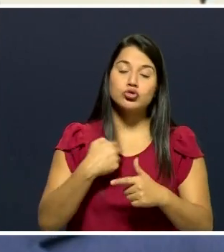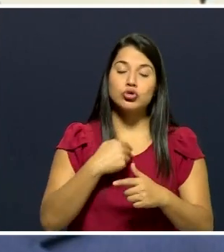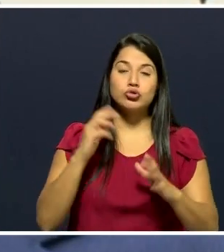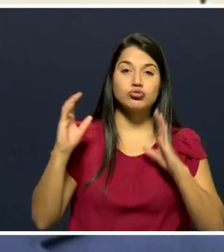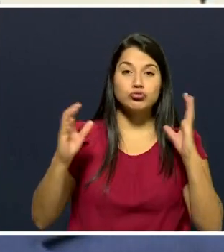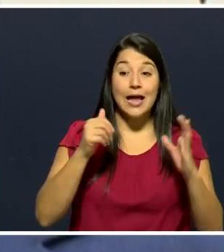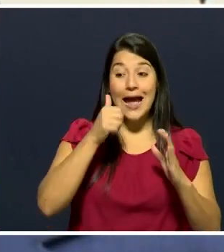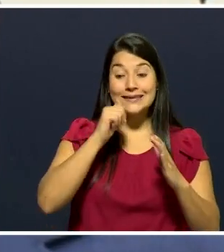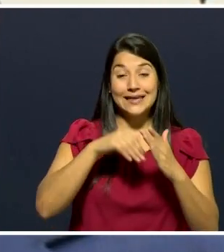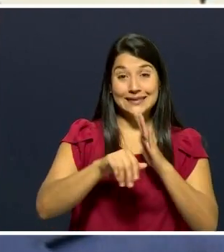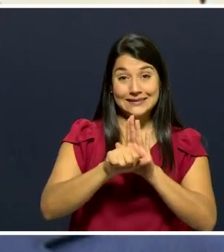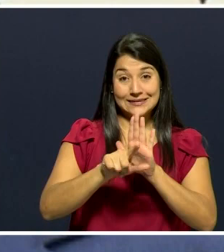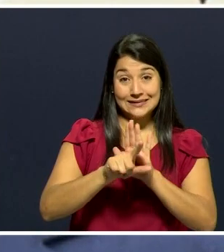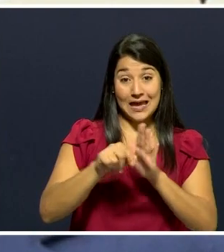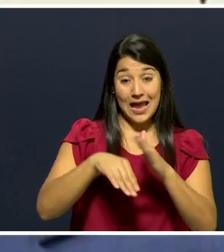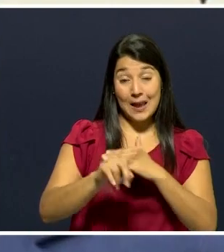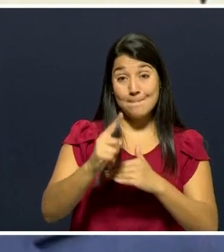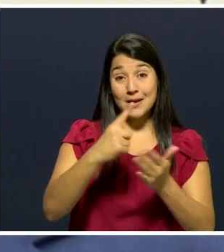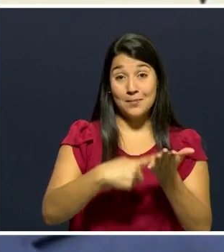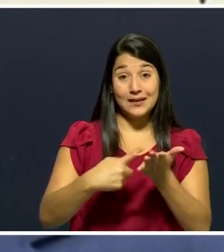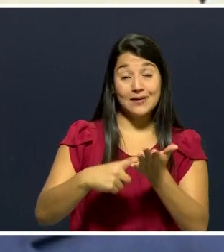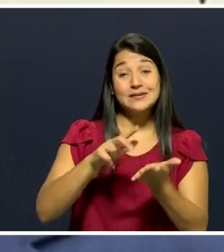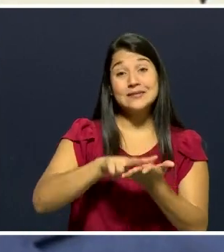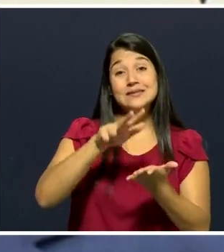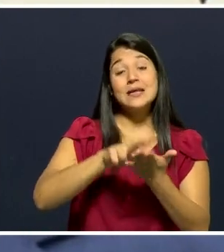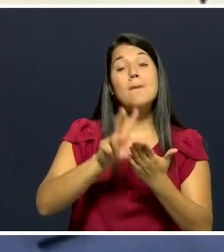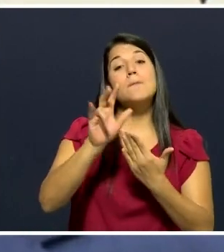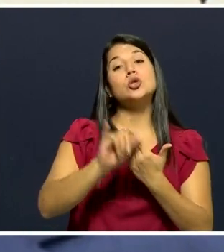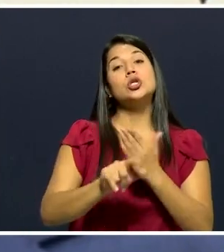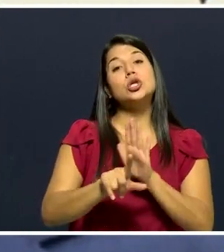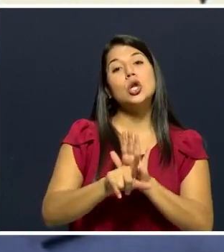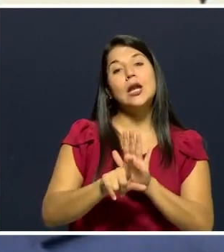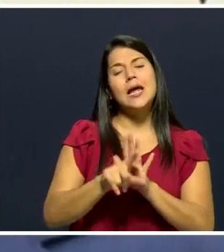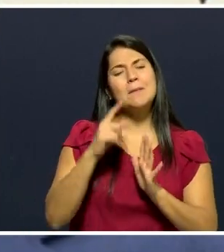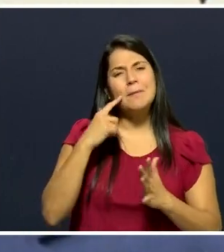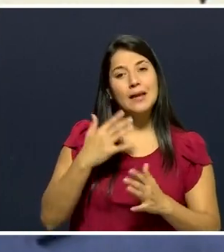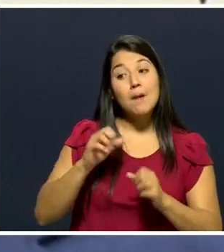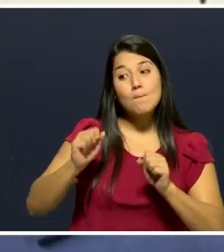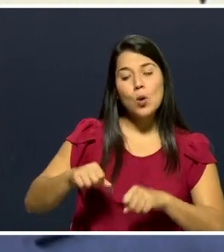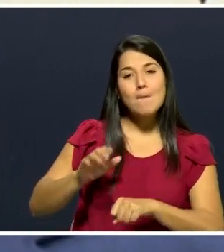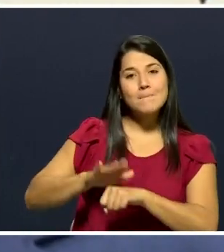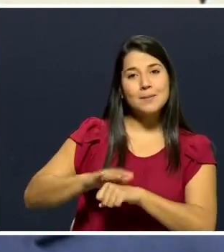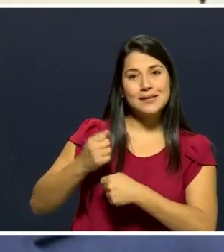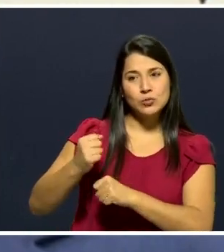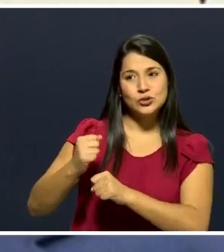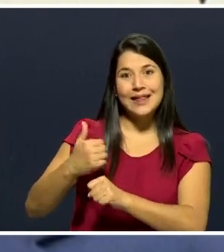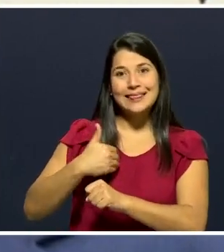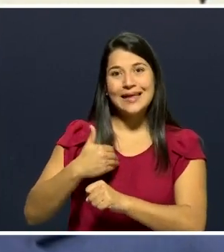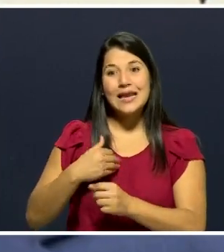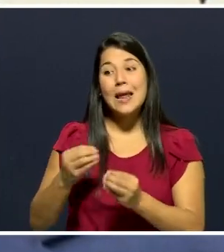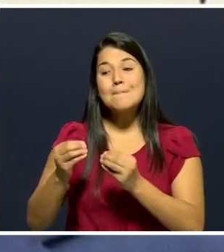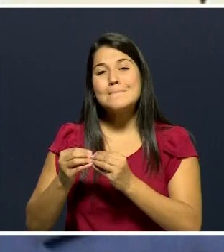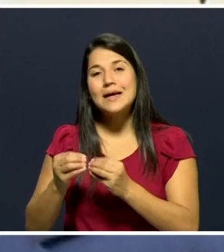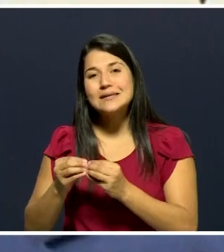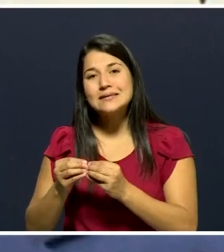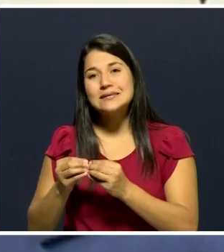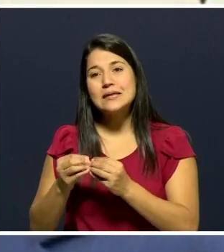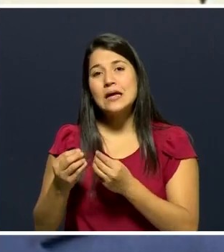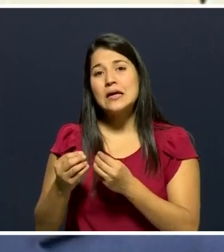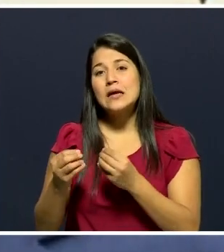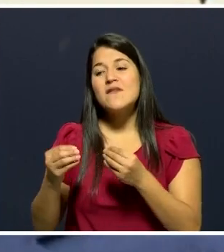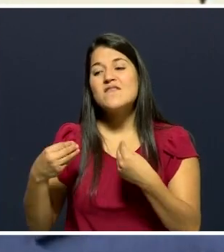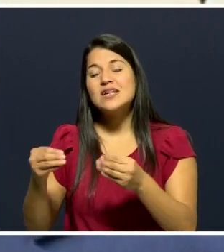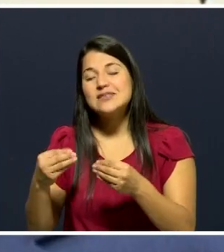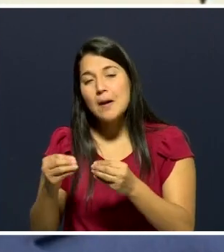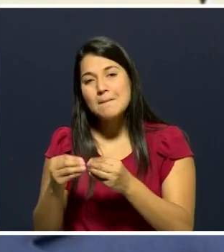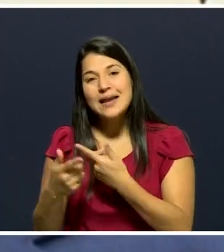Asamblea Legislativa se aprobara en primer debate este proyecto de ley que nos va a permitir a las municipalidades tener mayor flexibilidad financiera para poder entonces asumir estos